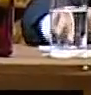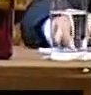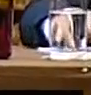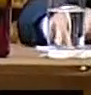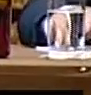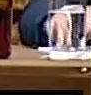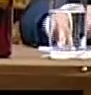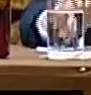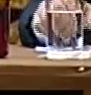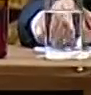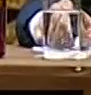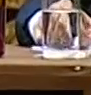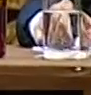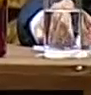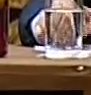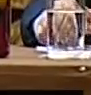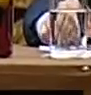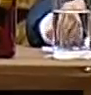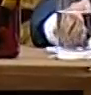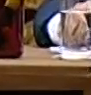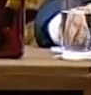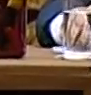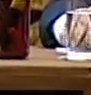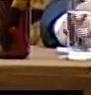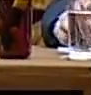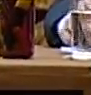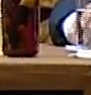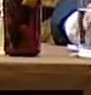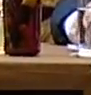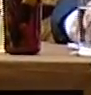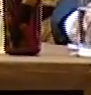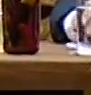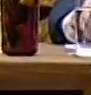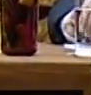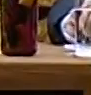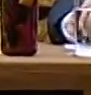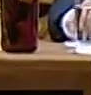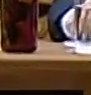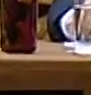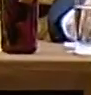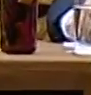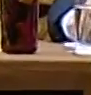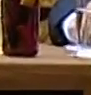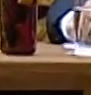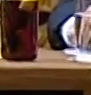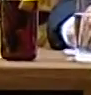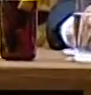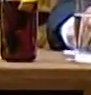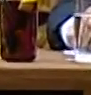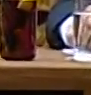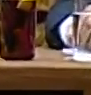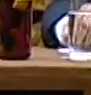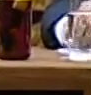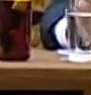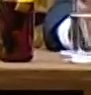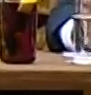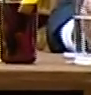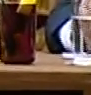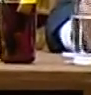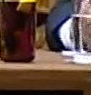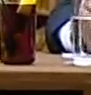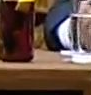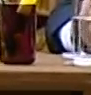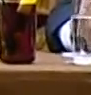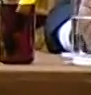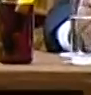Segundo lugar, presidente, de que el congresista de Belaunde en un momento dijo que le han callado al presidente del Congreso. Yo quiero